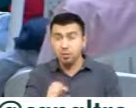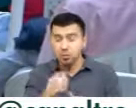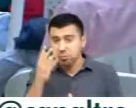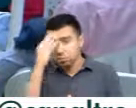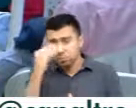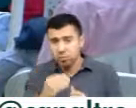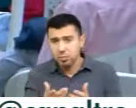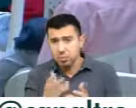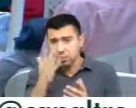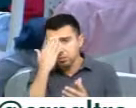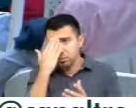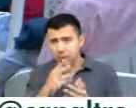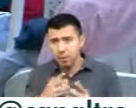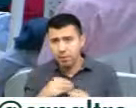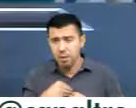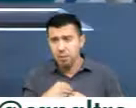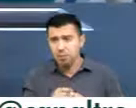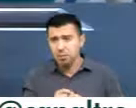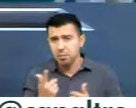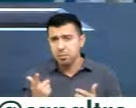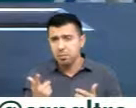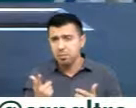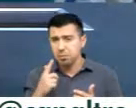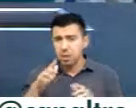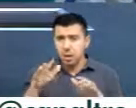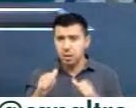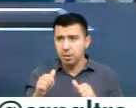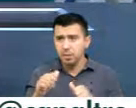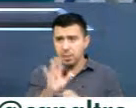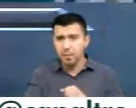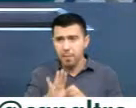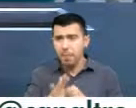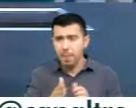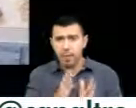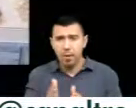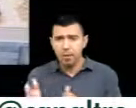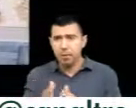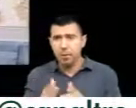se espera que los próximos días sea aprobado por la asamblea departamental el plan de ordenamiento del embalse topó con